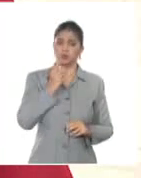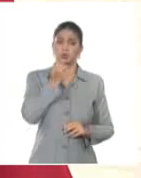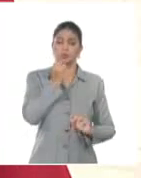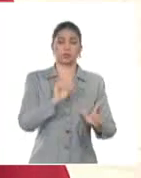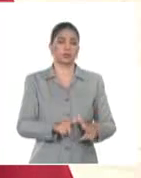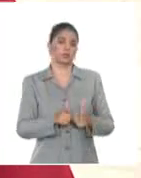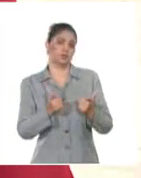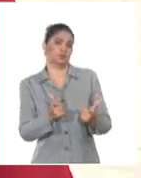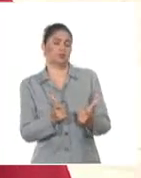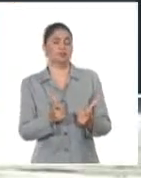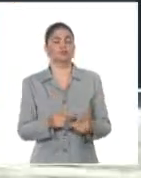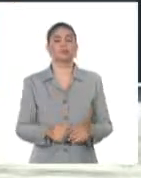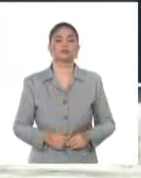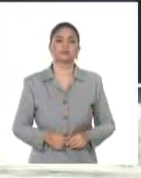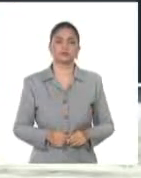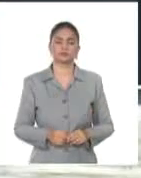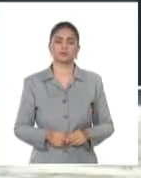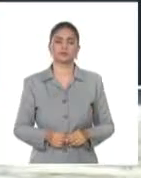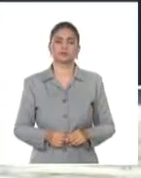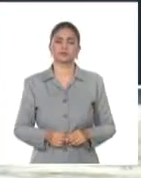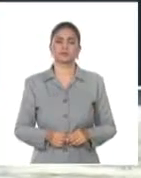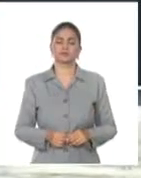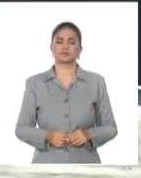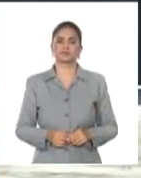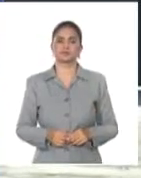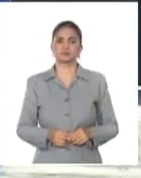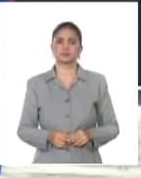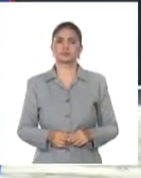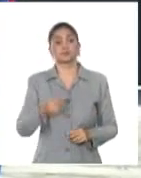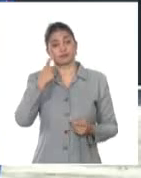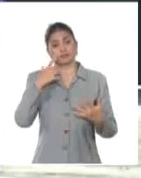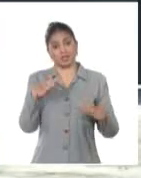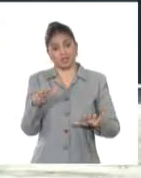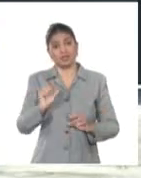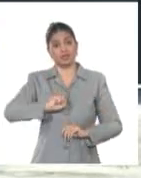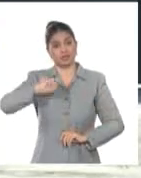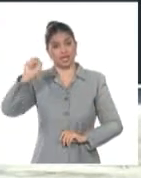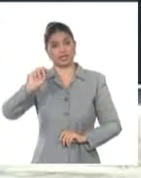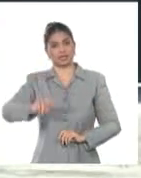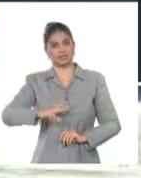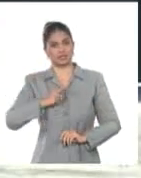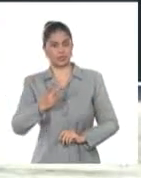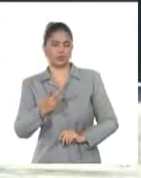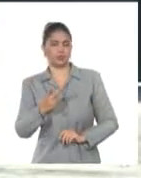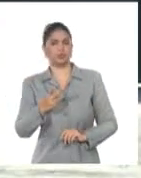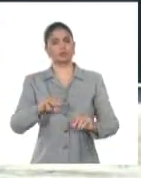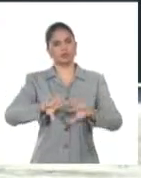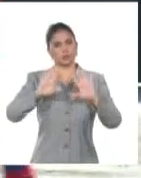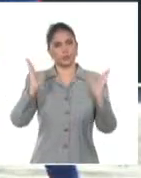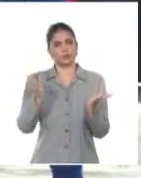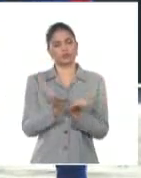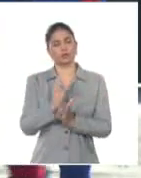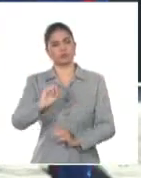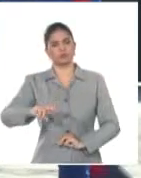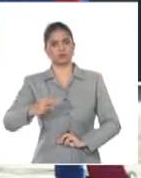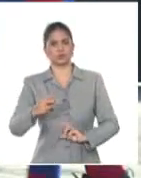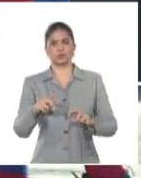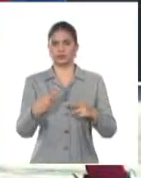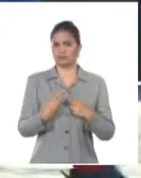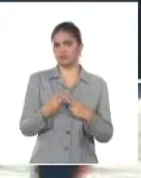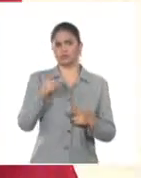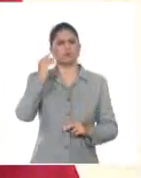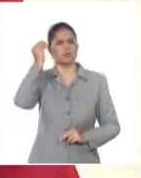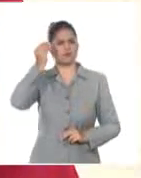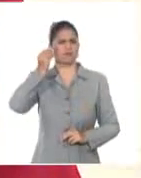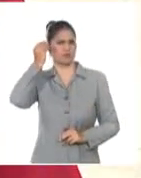Entonces la meta no es otra que repetir la corona. ¿Cuál es la mentalidad de Lieti, del equipo y de todos los integrantes? La mentalidad de nosotros siempre es salir